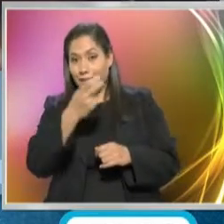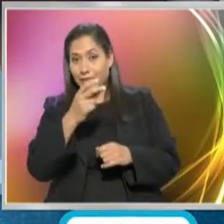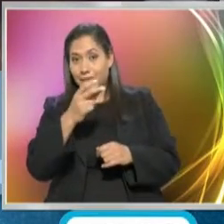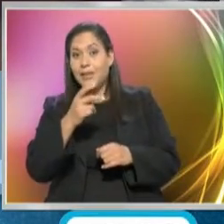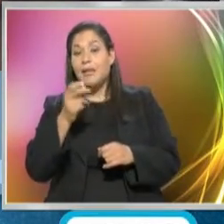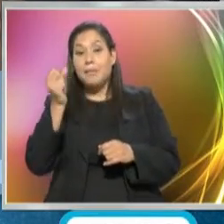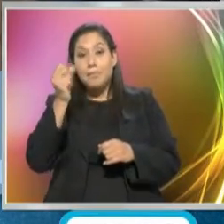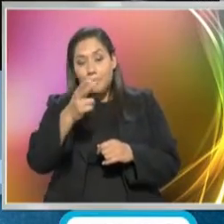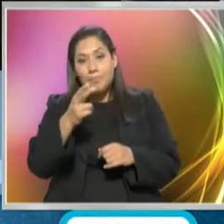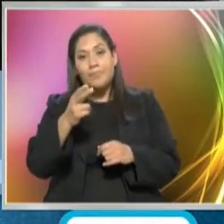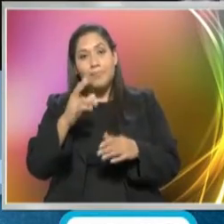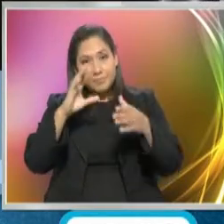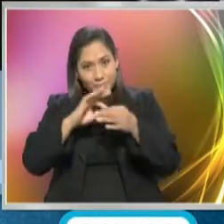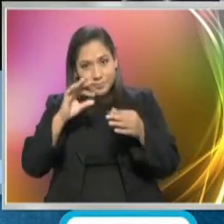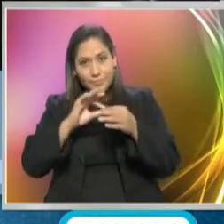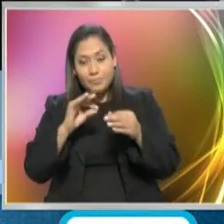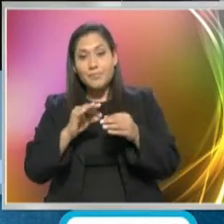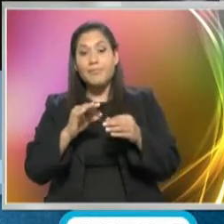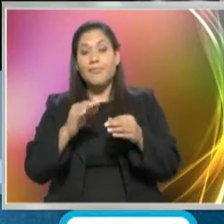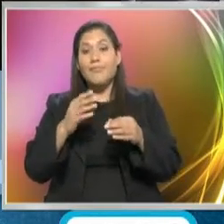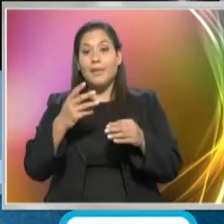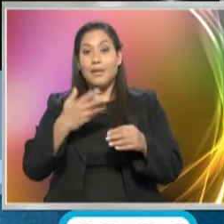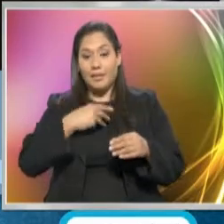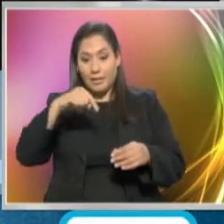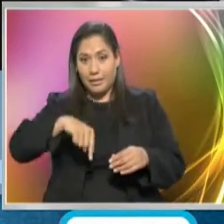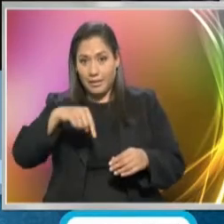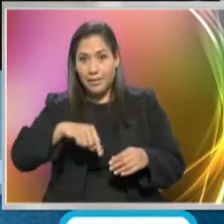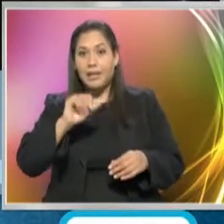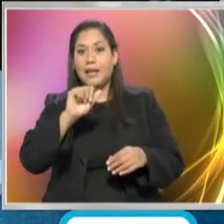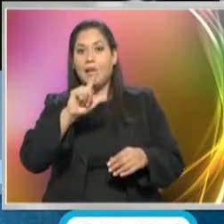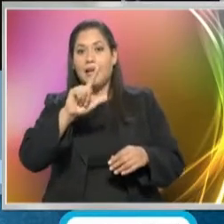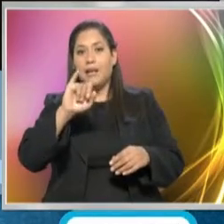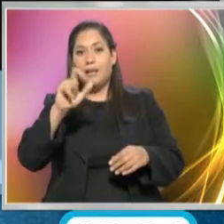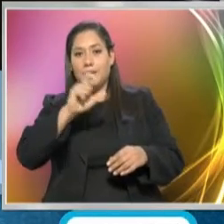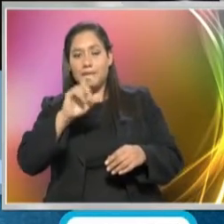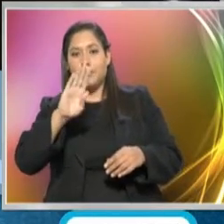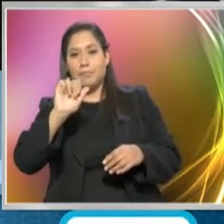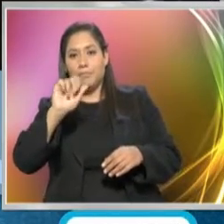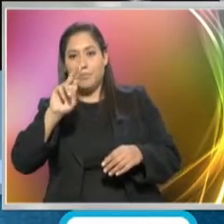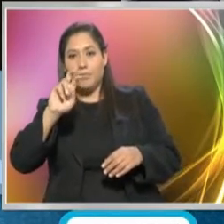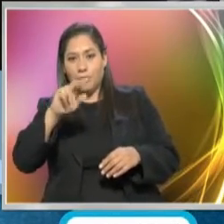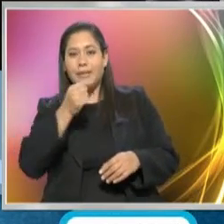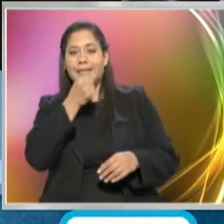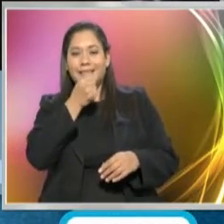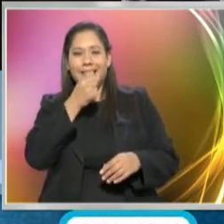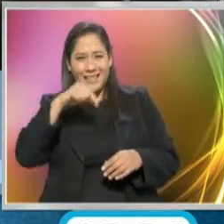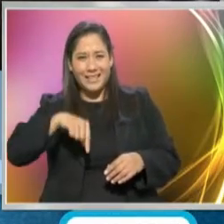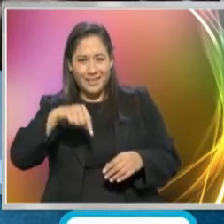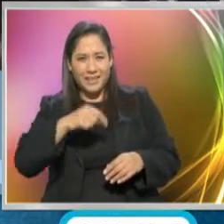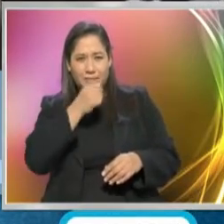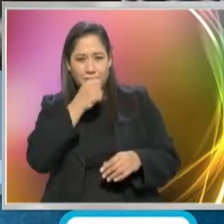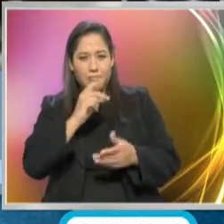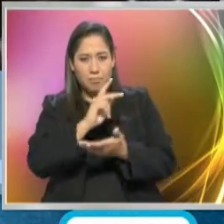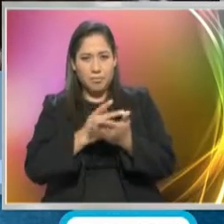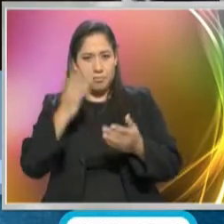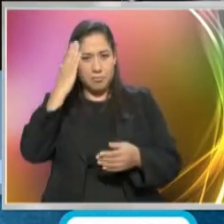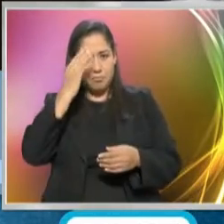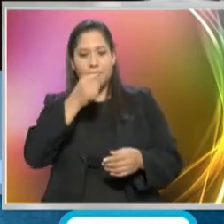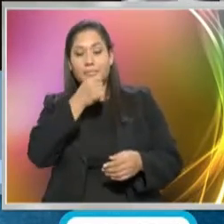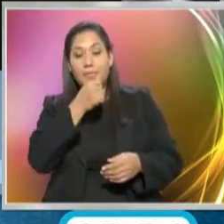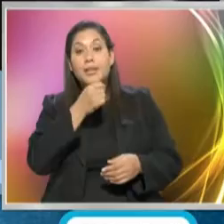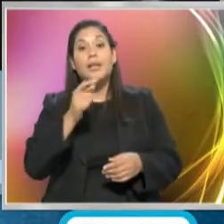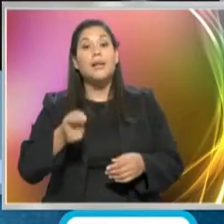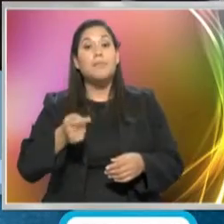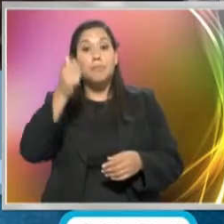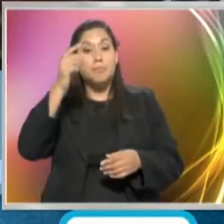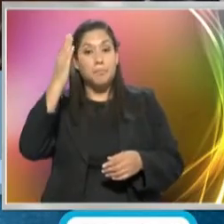el privilegio de contar con la presencia muy de cerca de Alix Bauer, una ex integrante de Timbiriche, Sí. una de las pioneras de esta banda, y que